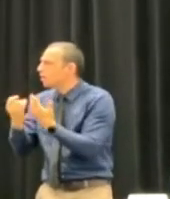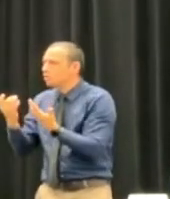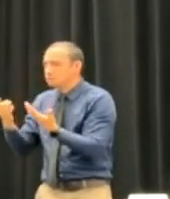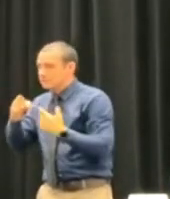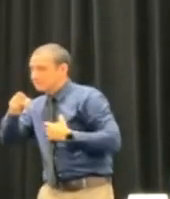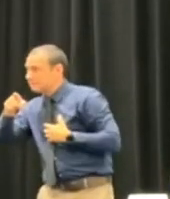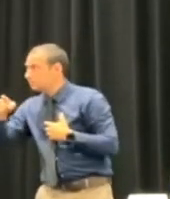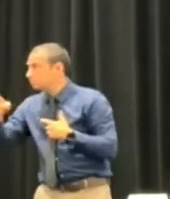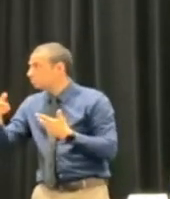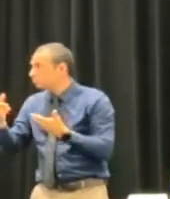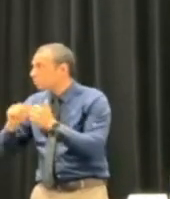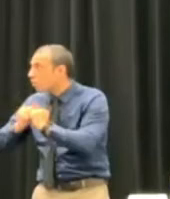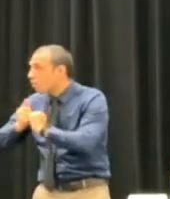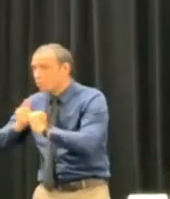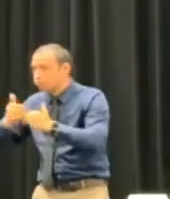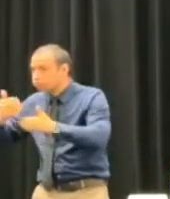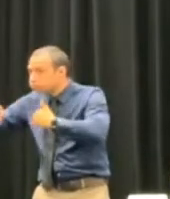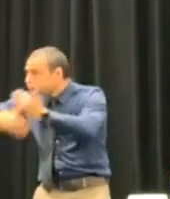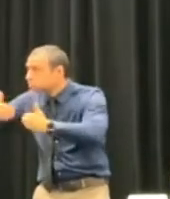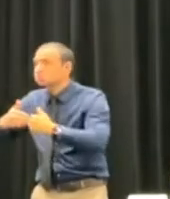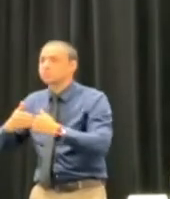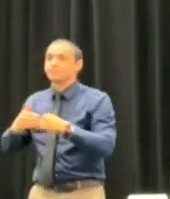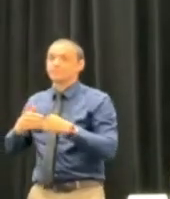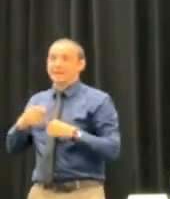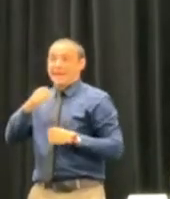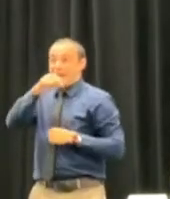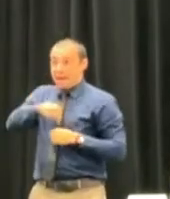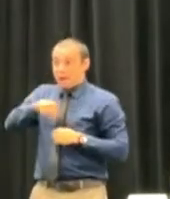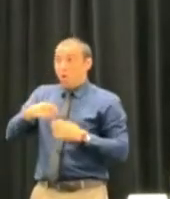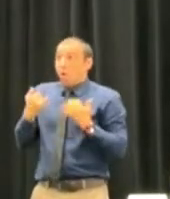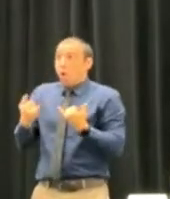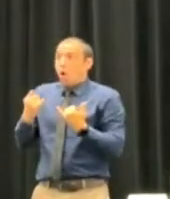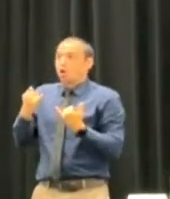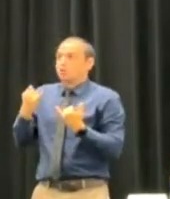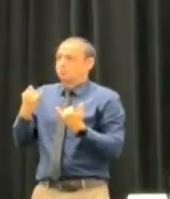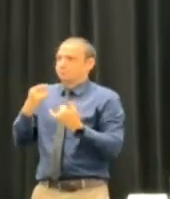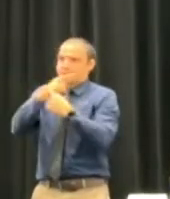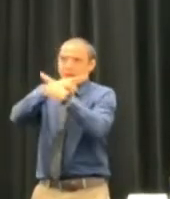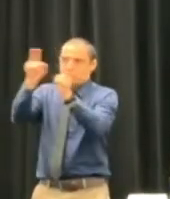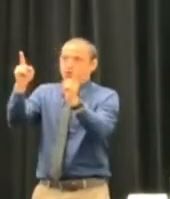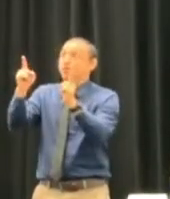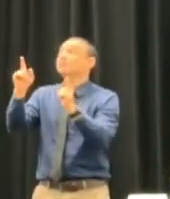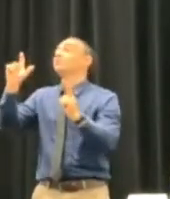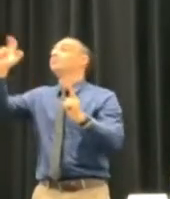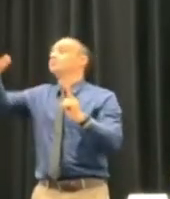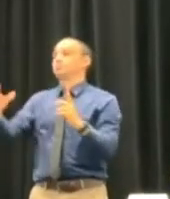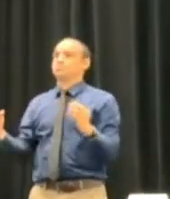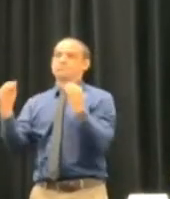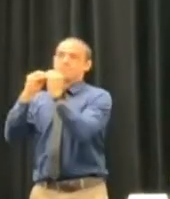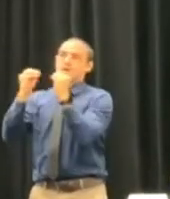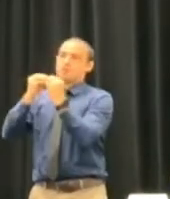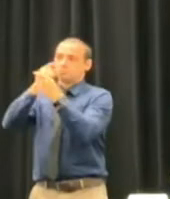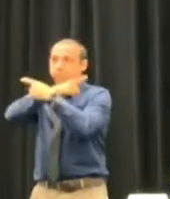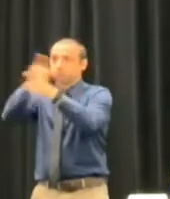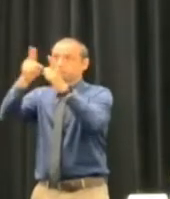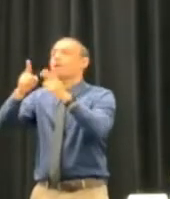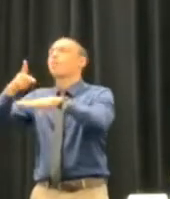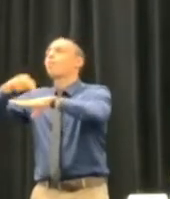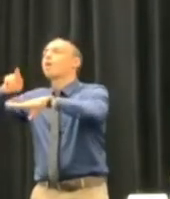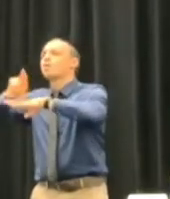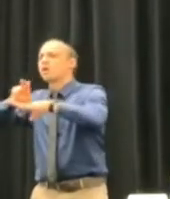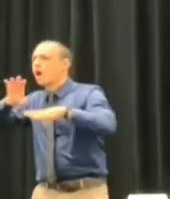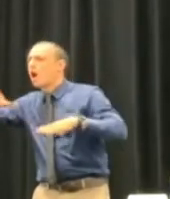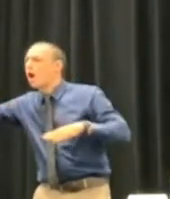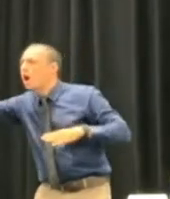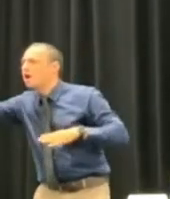así que este es el primero de muchos anuncios que hará el secretario de recreación y deportes de esas facilidades por todo puerto rico que sufrieron